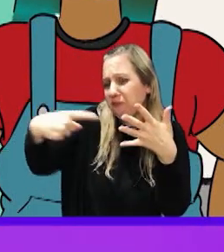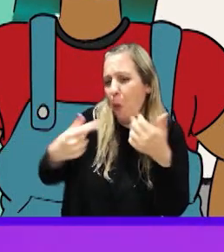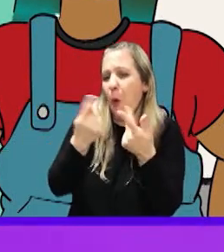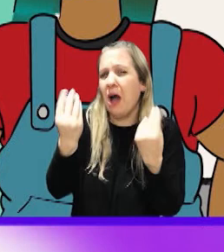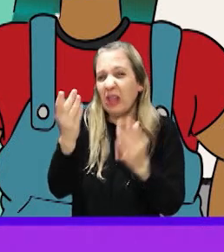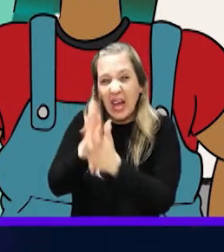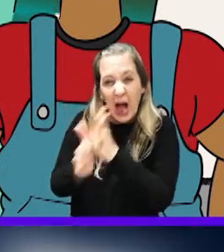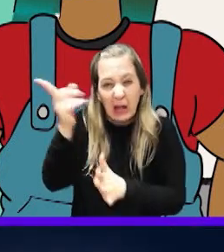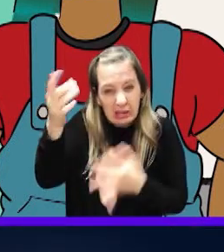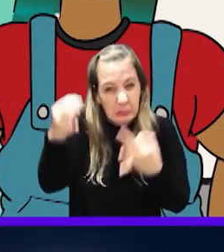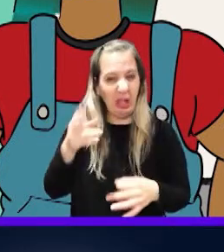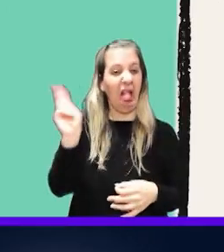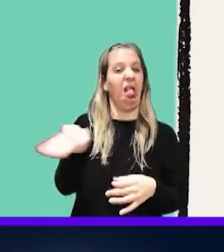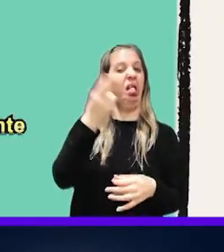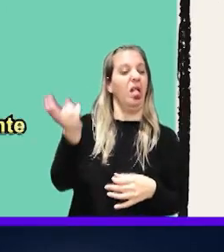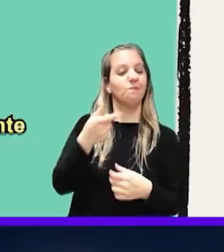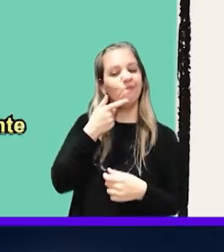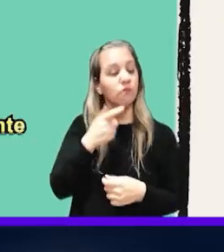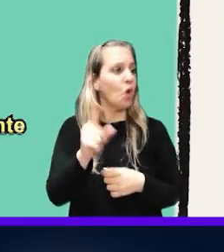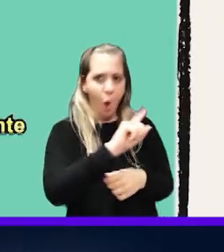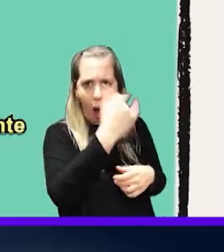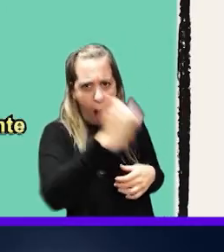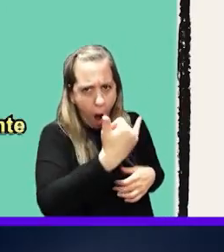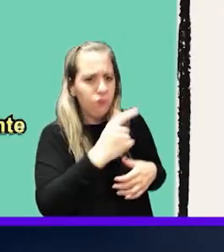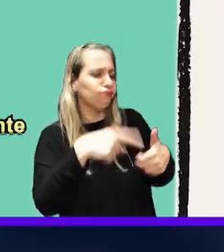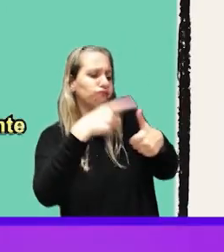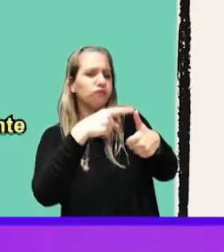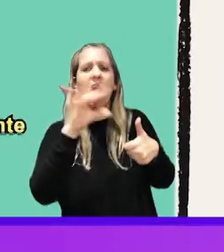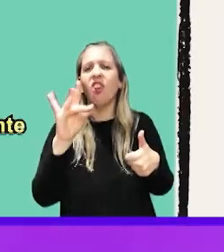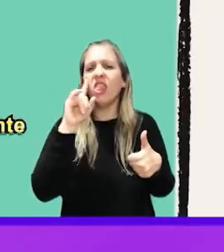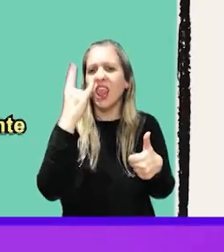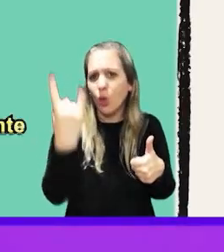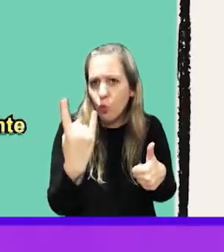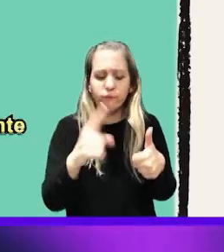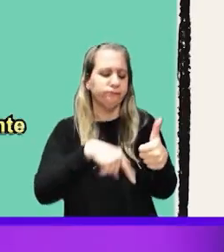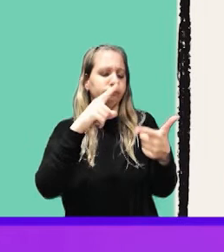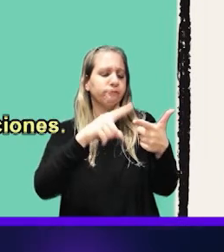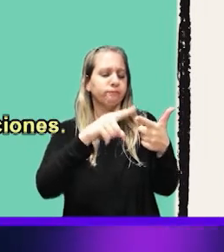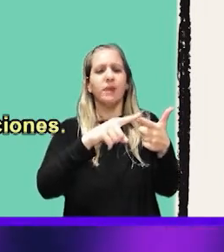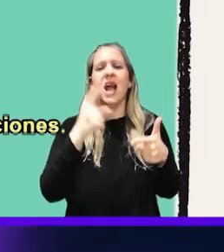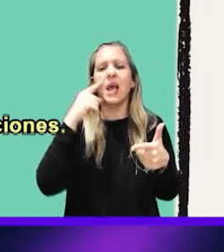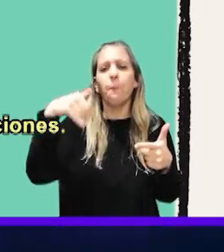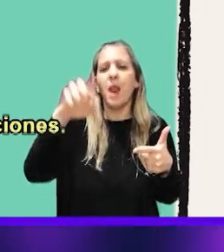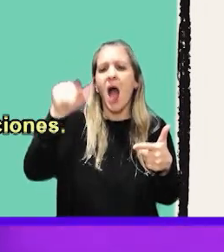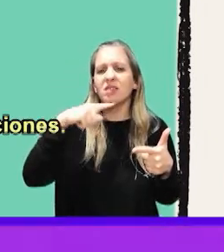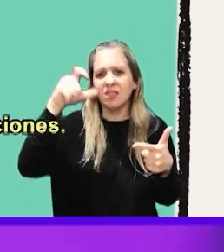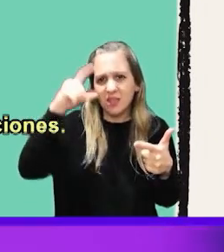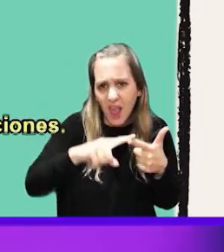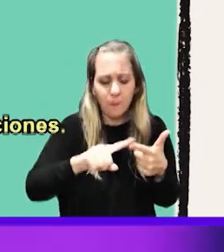resultando? La verdad que muy bien, ya estamos difundiendo por todas las redes sociales los spots que van saliendo de a